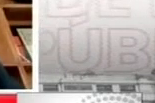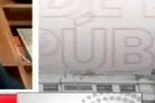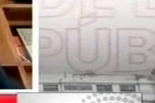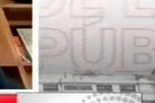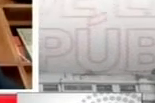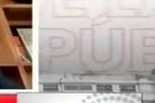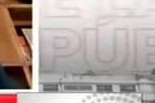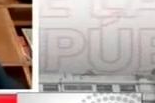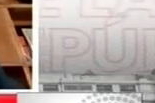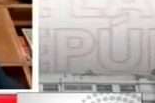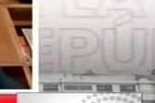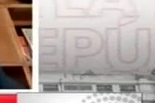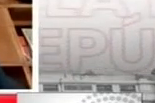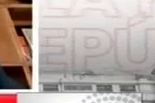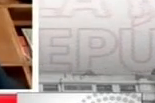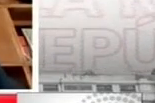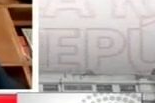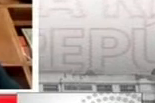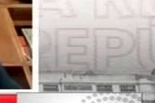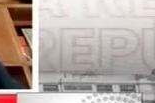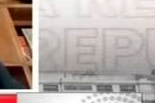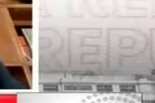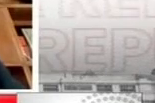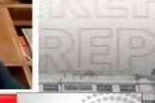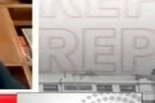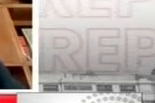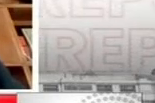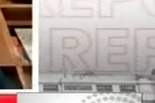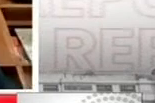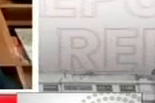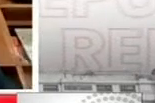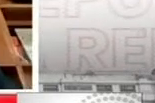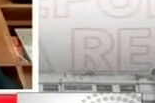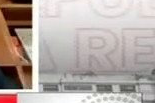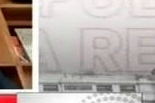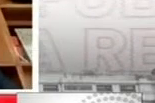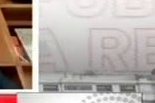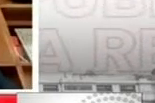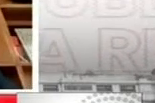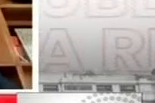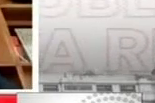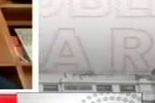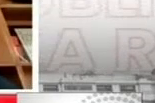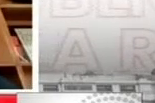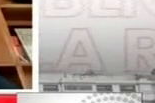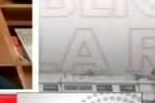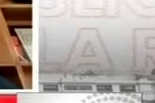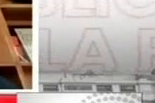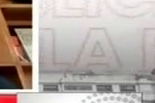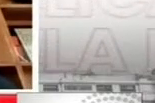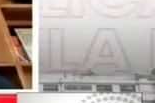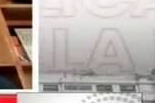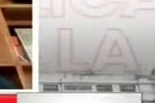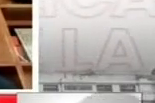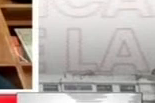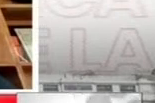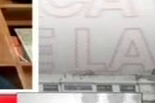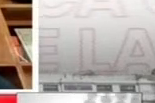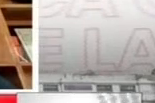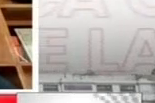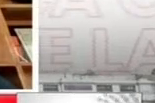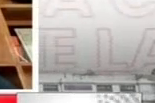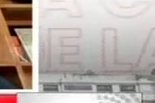la economía del país debe ser la recaudación. La recaudación